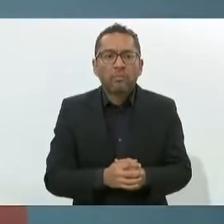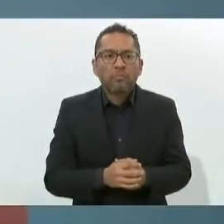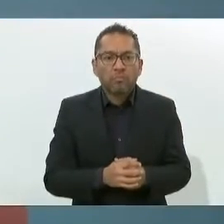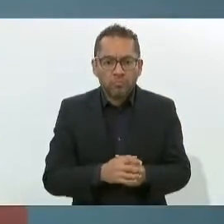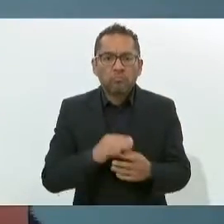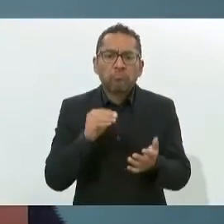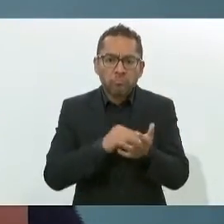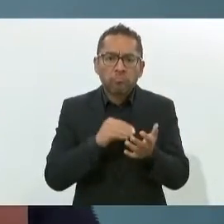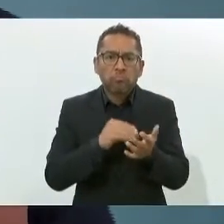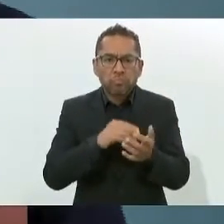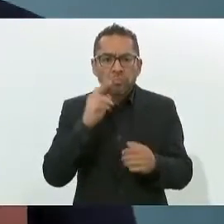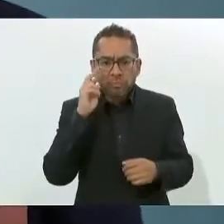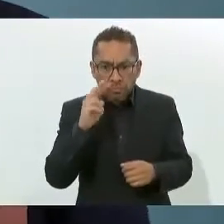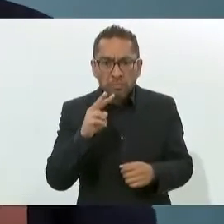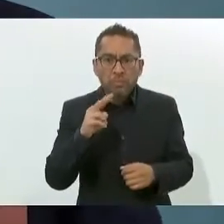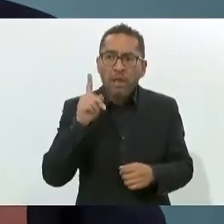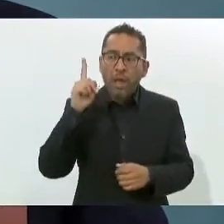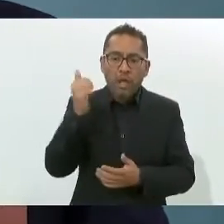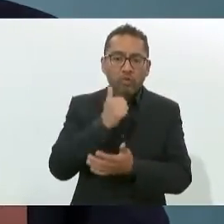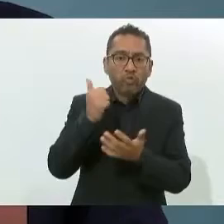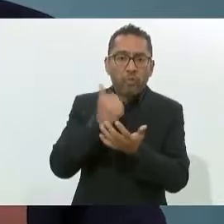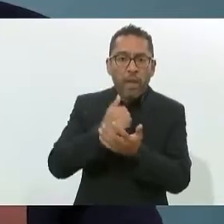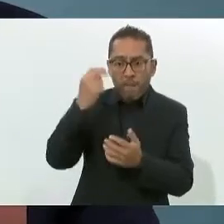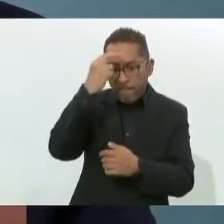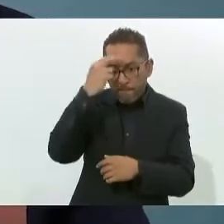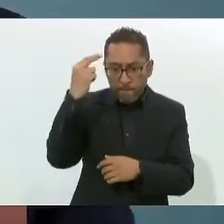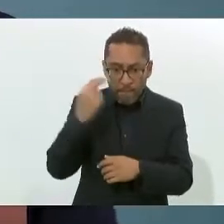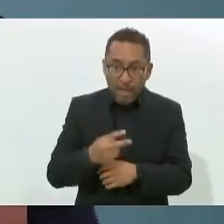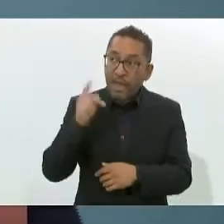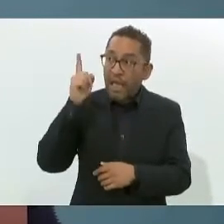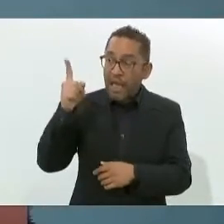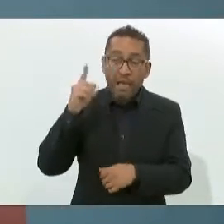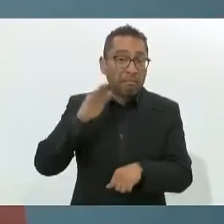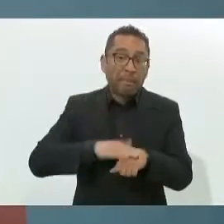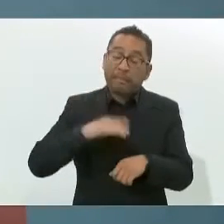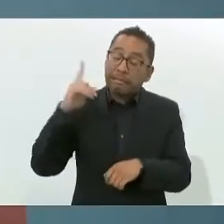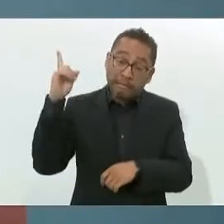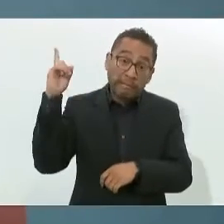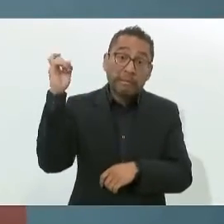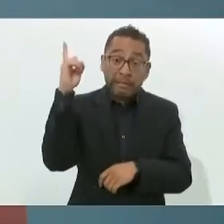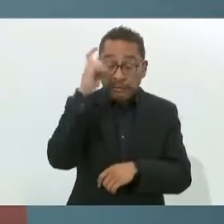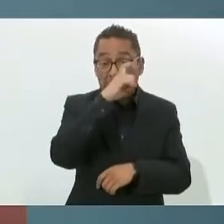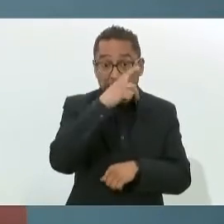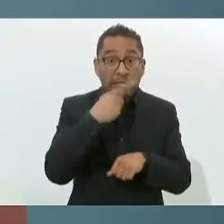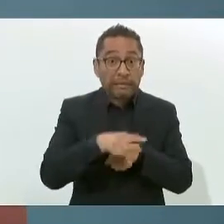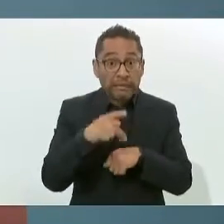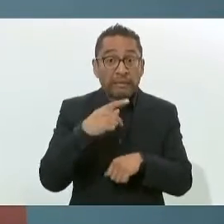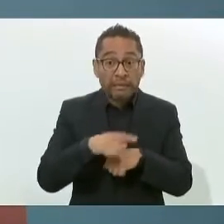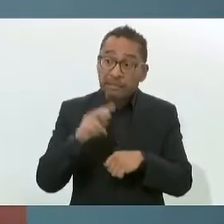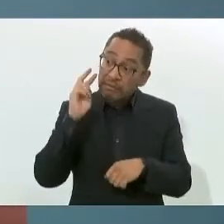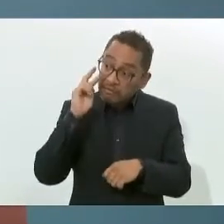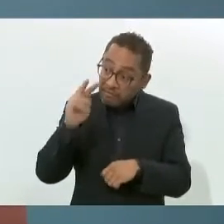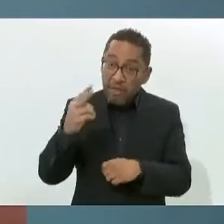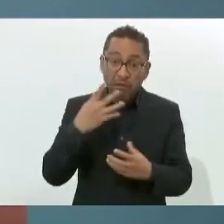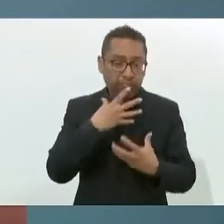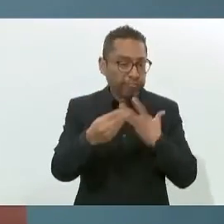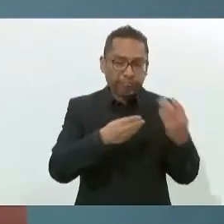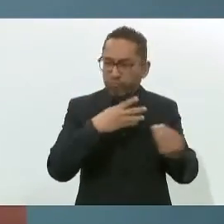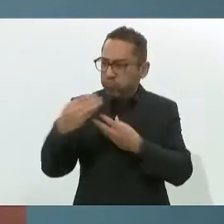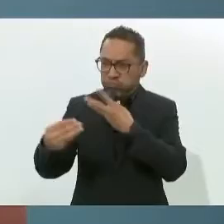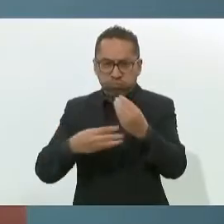cuando la Ciudad de México se está viviendo una situación difícil porque hay un incremento en